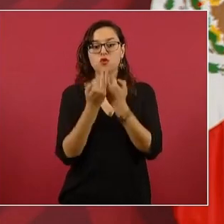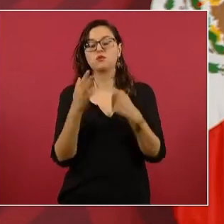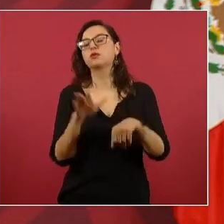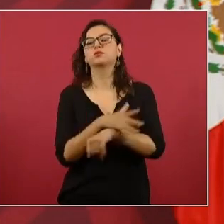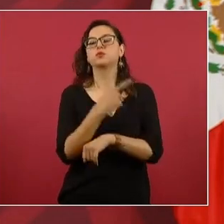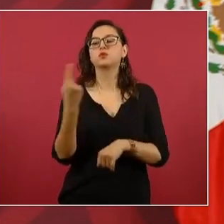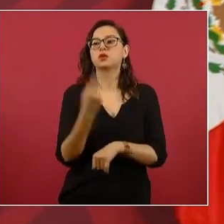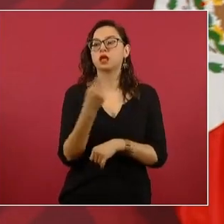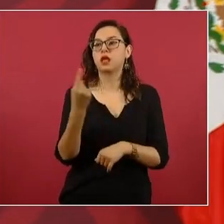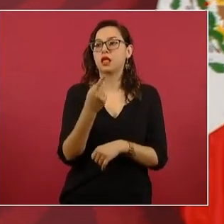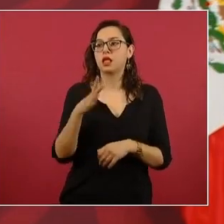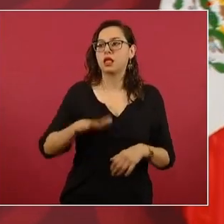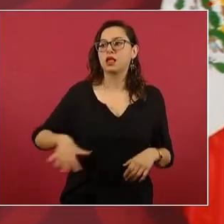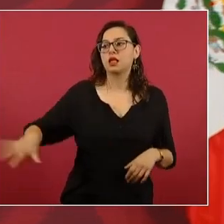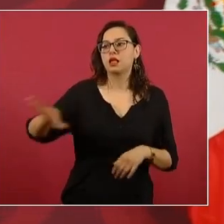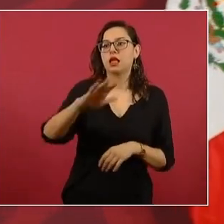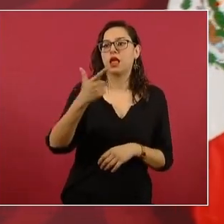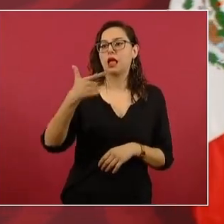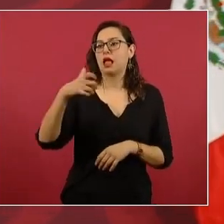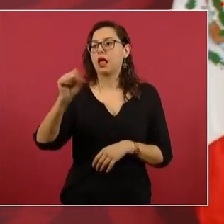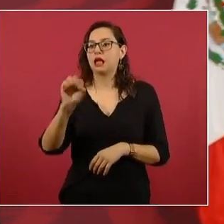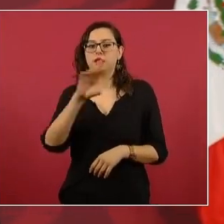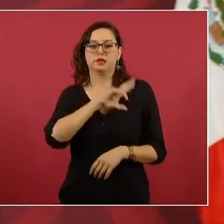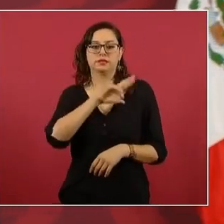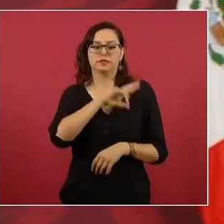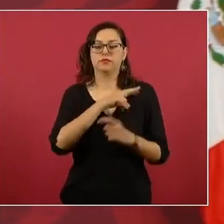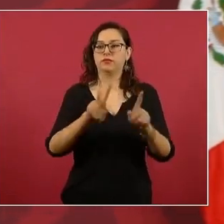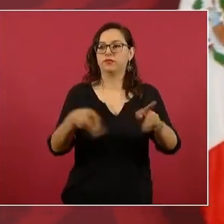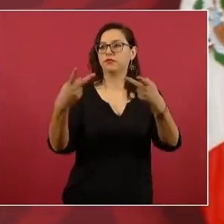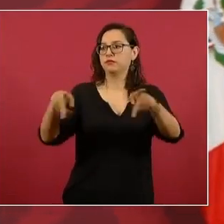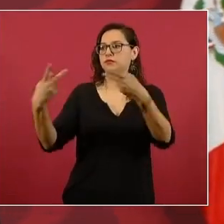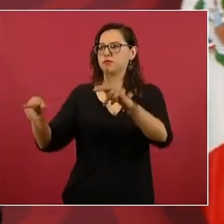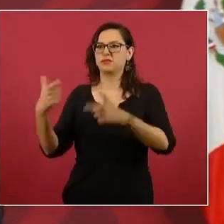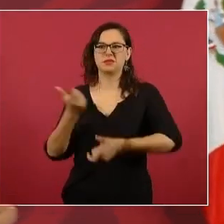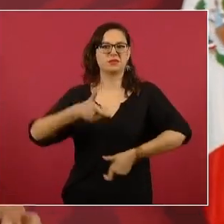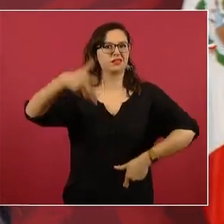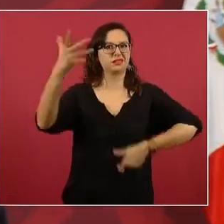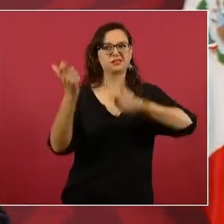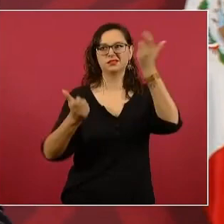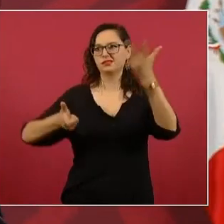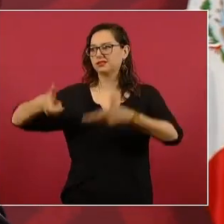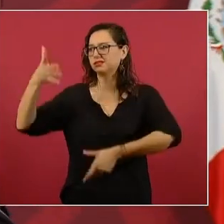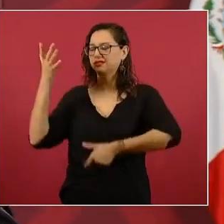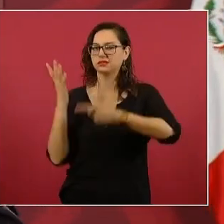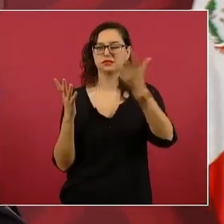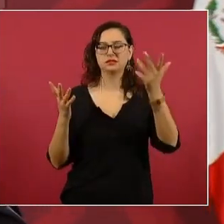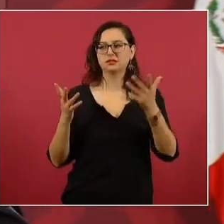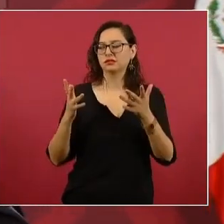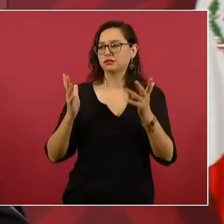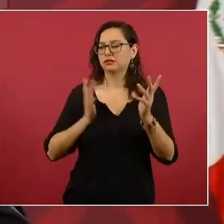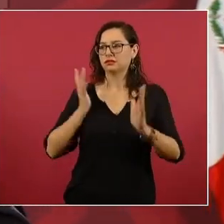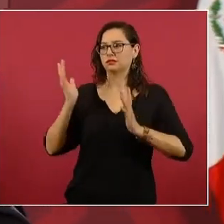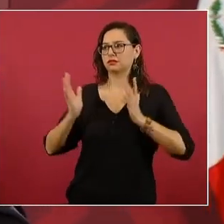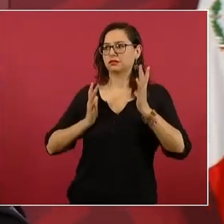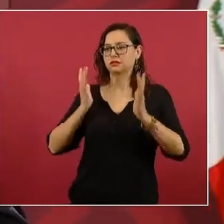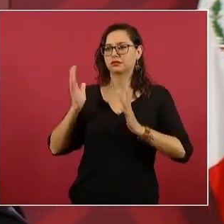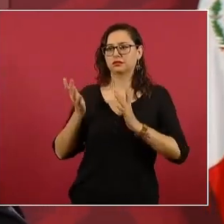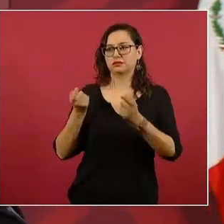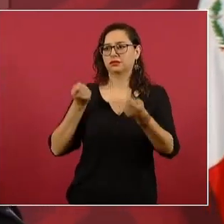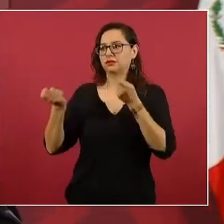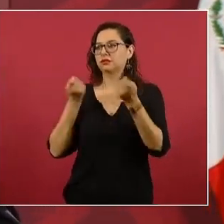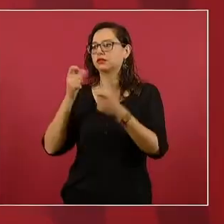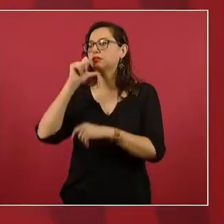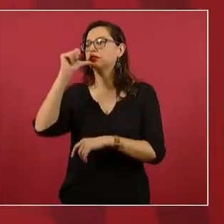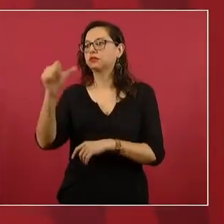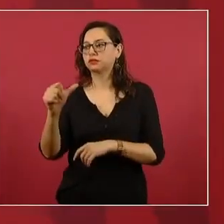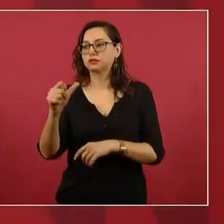el definir precios máximos, y la otra decisión fue lo de Gas Bienestar, y esto